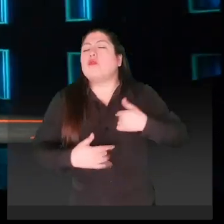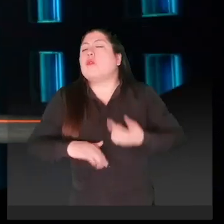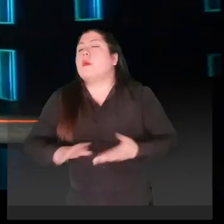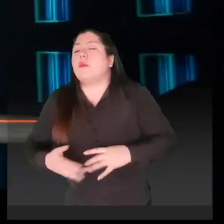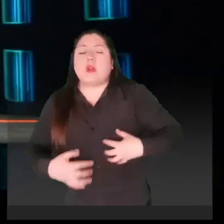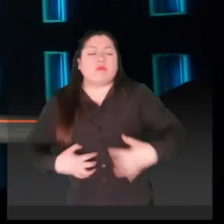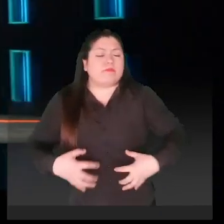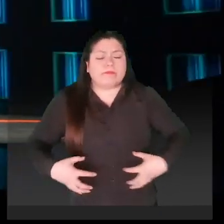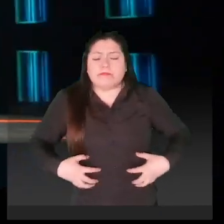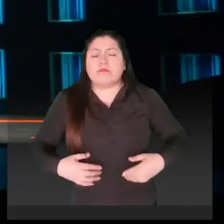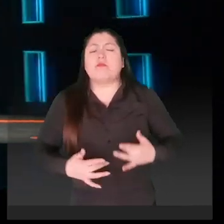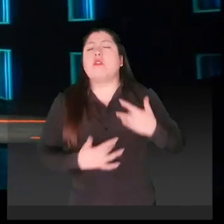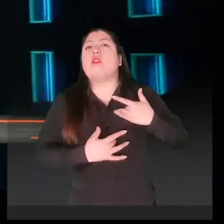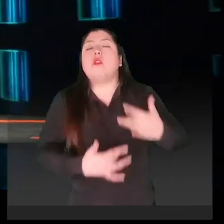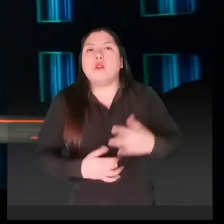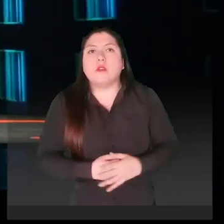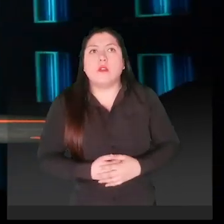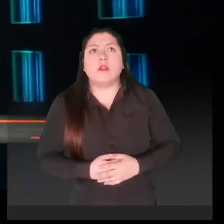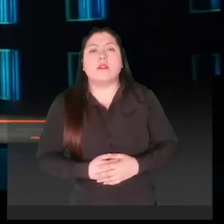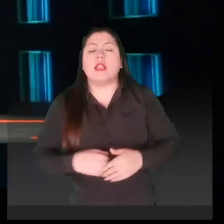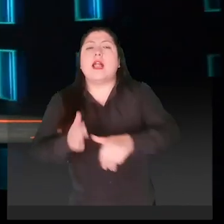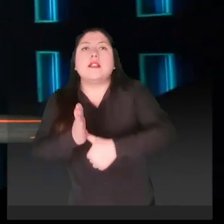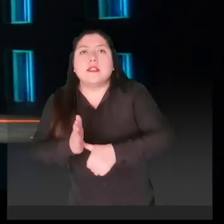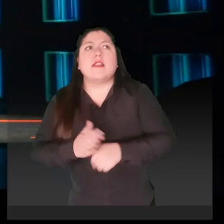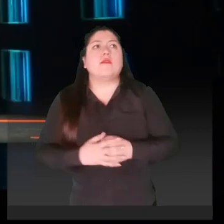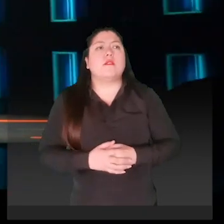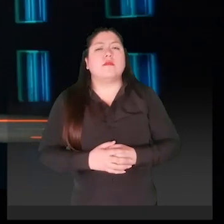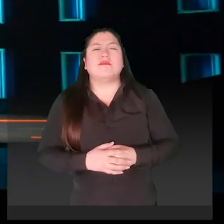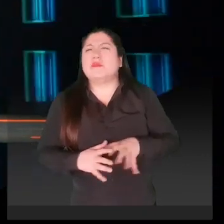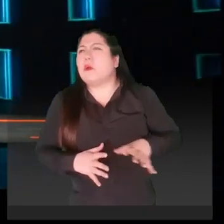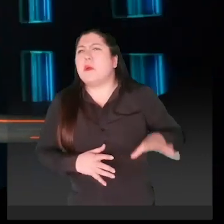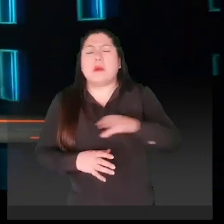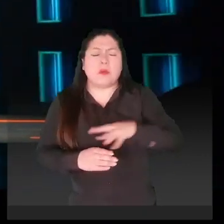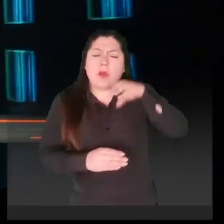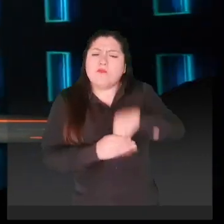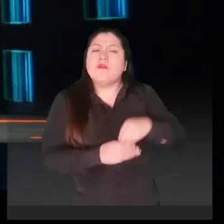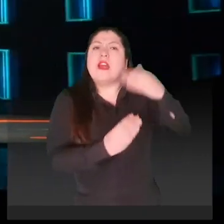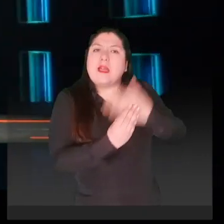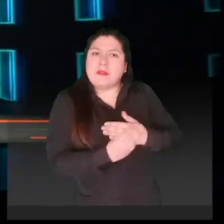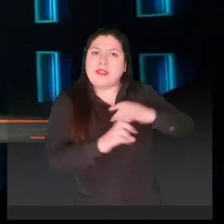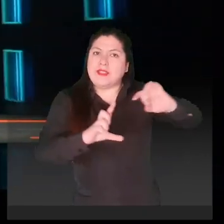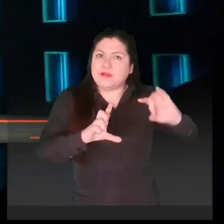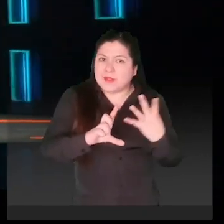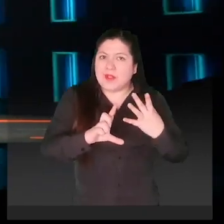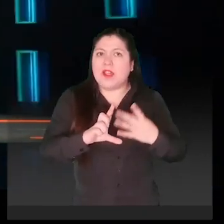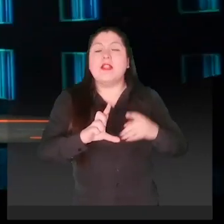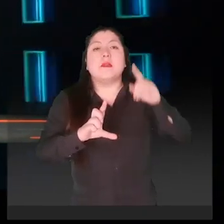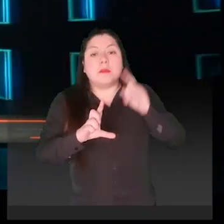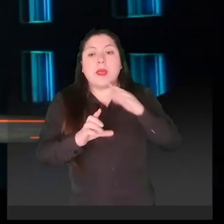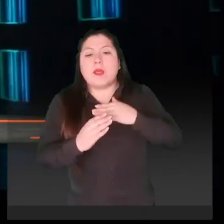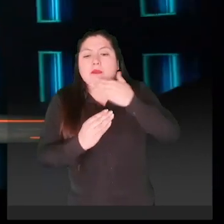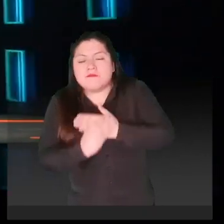ciudadano escoge sus datos. Acá nadie le va a imponer los datos al ciudadano. Lo importante es que garantizamos la seguridad